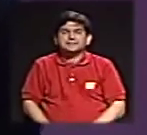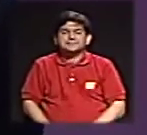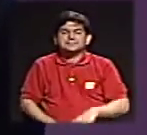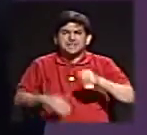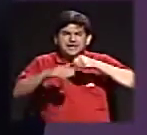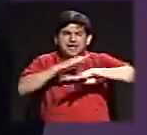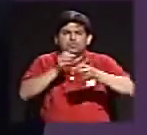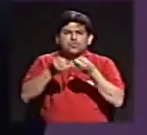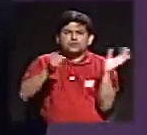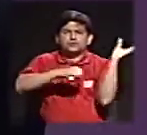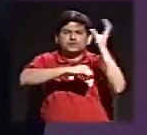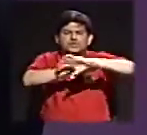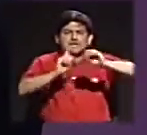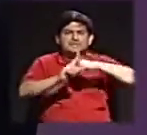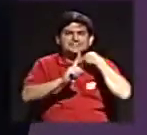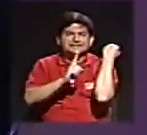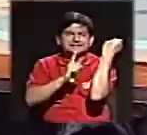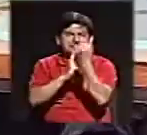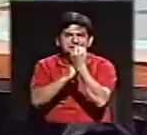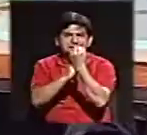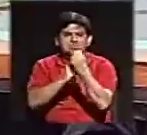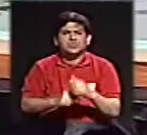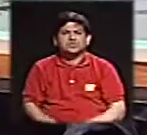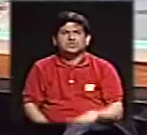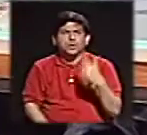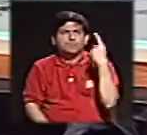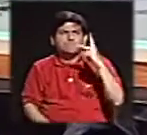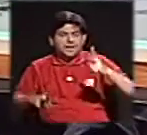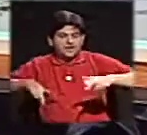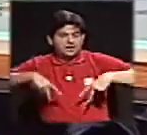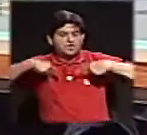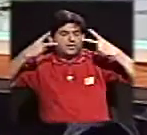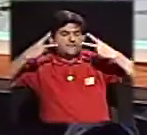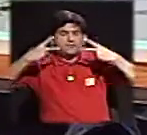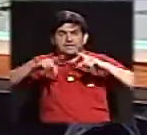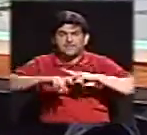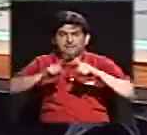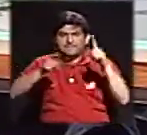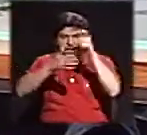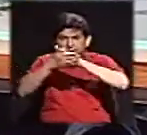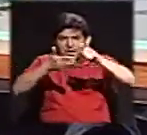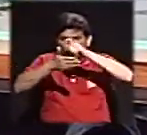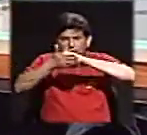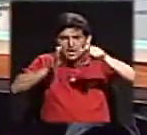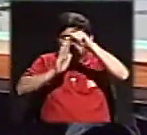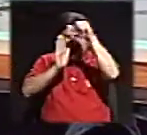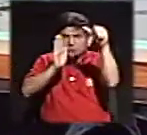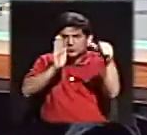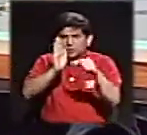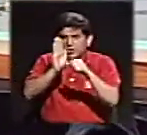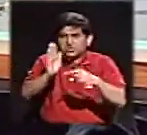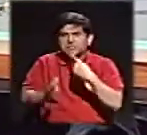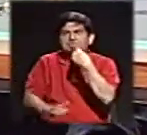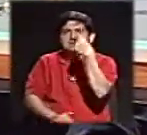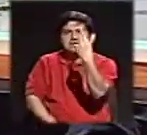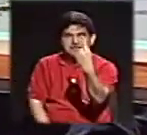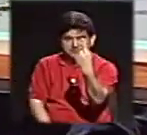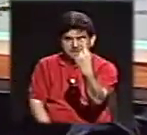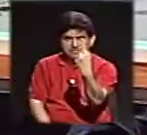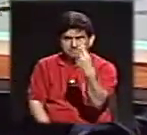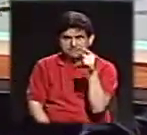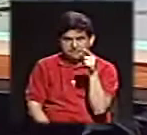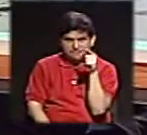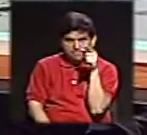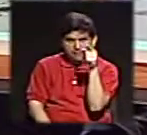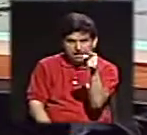contempla situaciones en las cuales está en peligro la vida, cuando la redacción del artículo mismo plantea